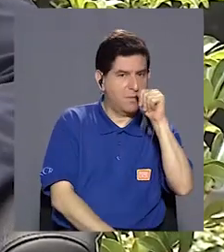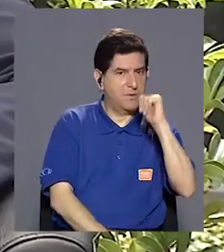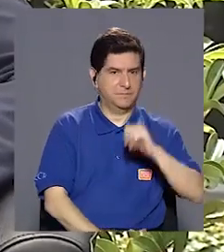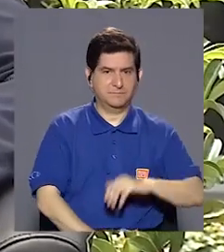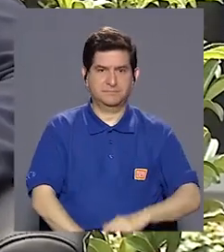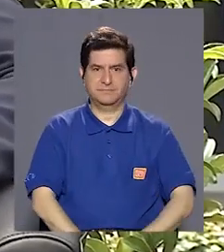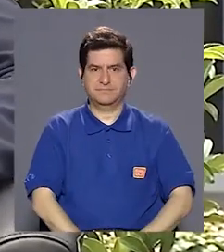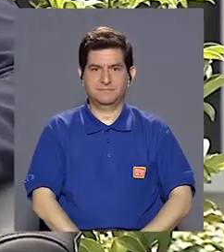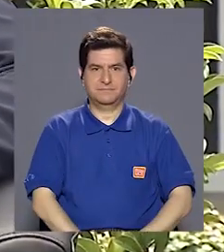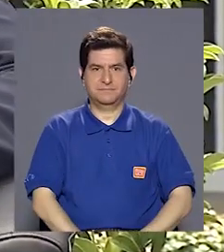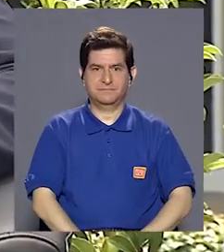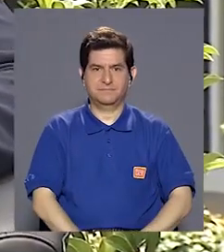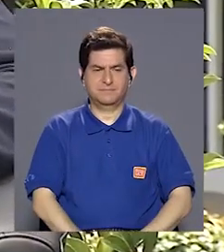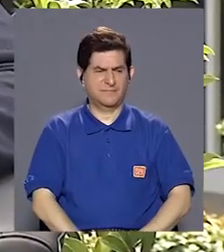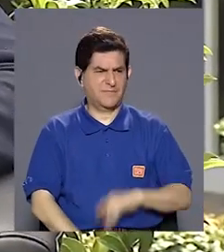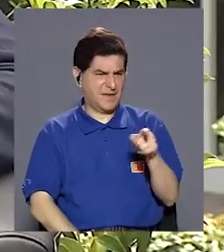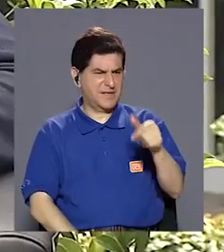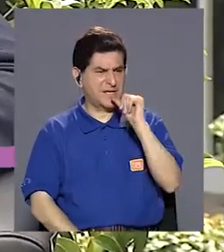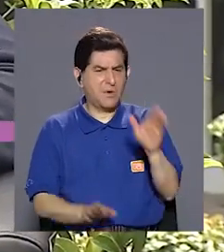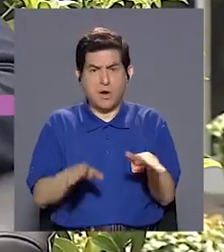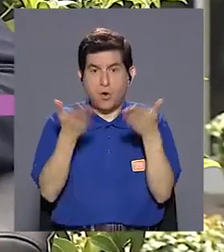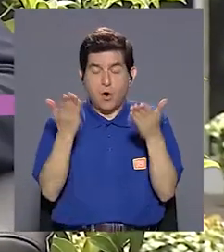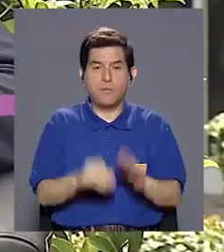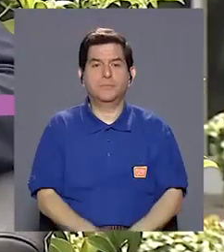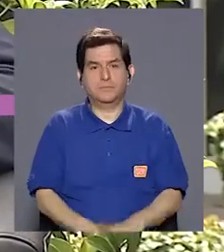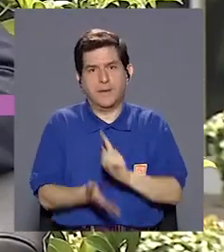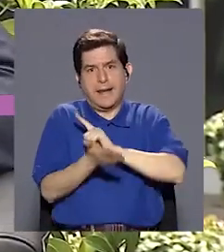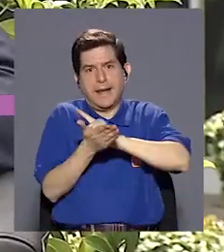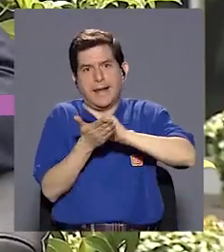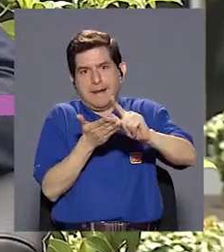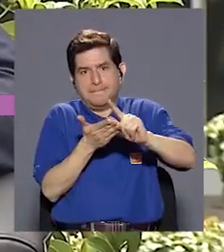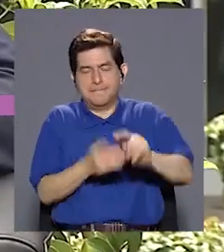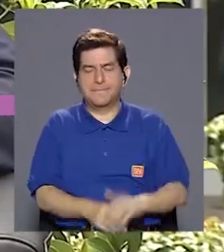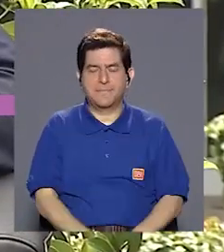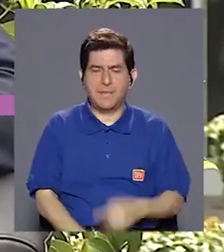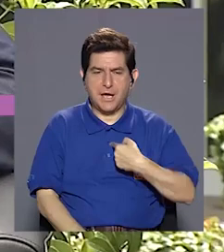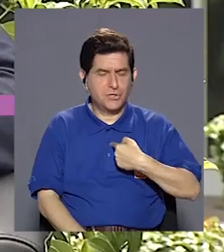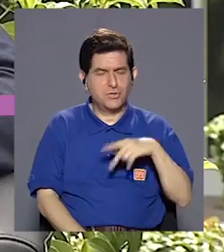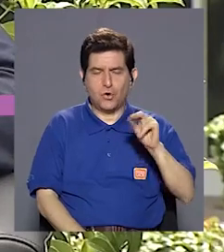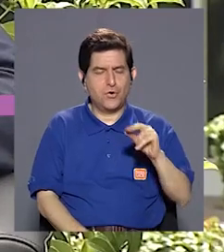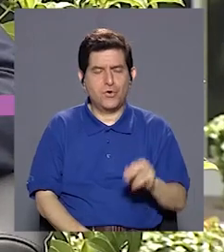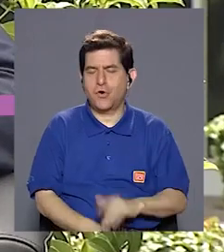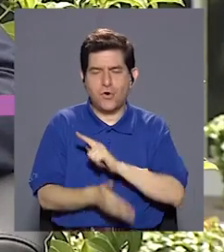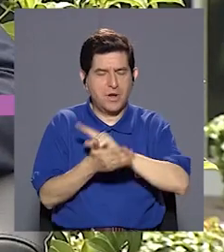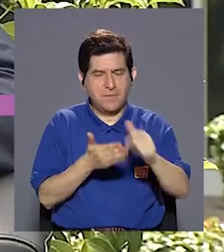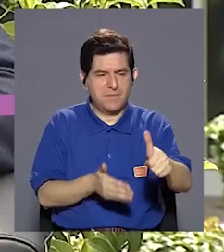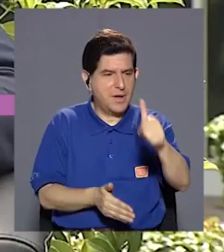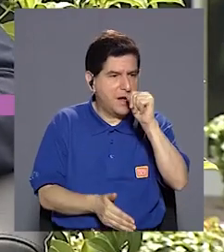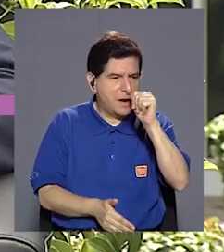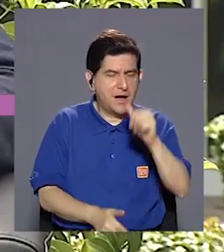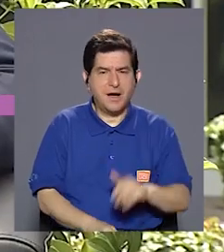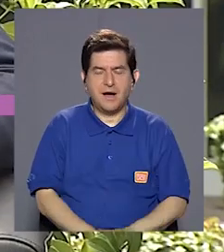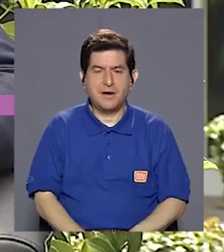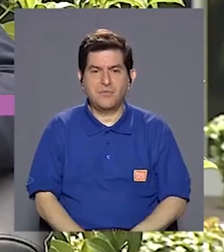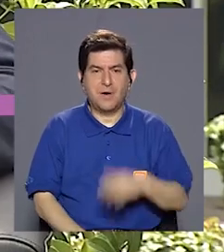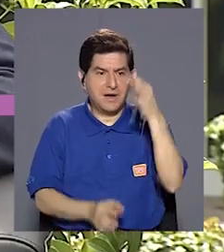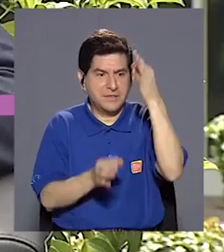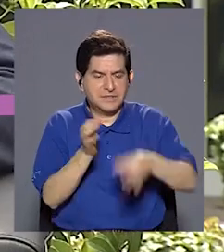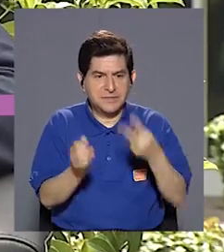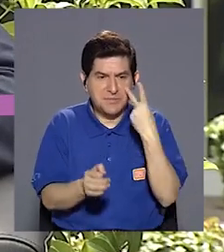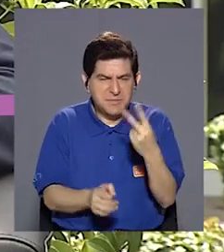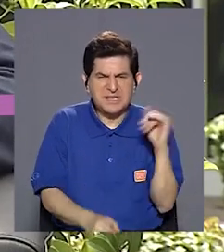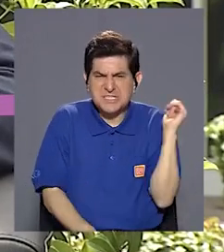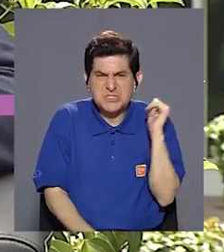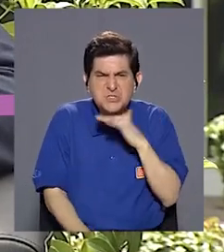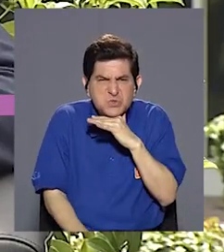agua. ¿Cómo tiene que ser esa agua? Tiene que ser agua potable. Yo no me voy a lavar las manos, obviamente, con agua que a simple